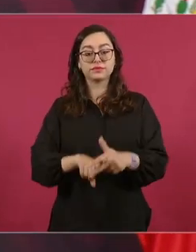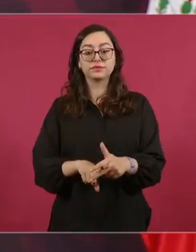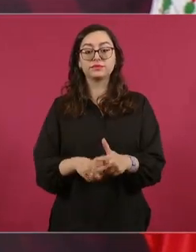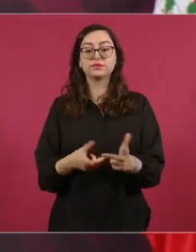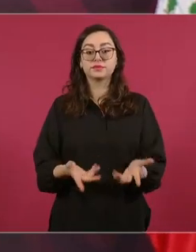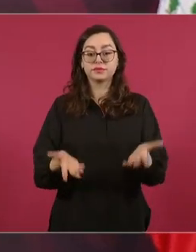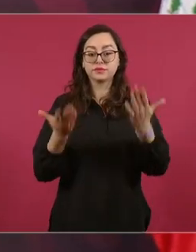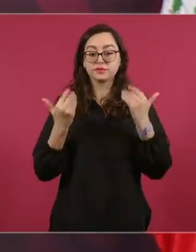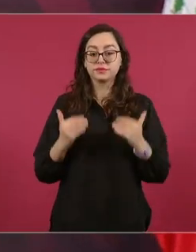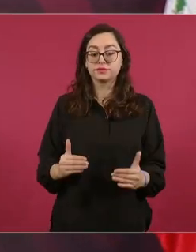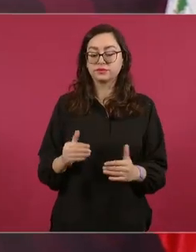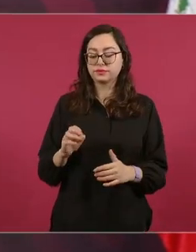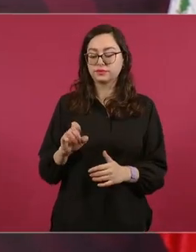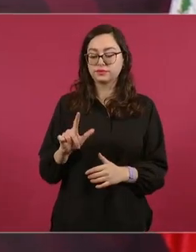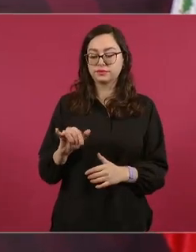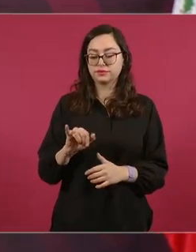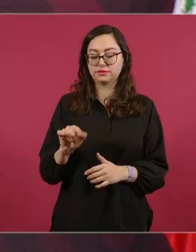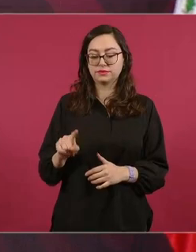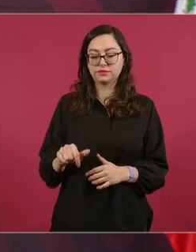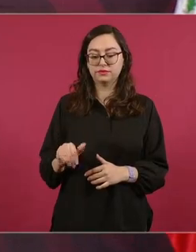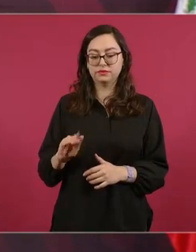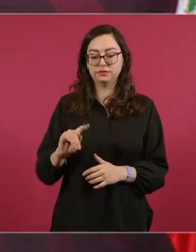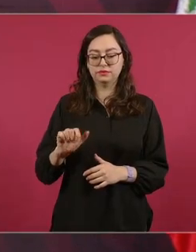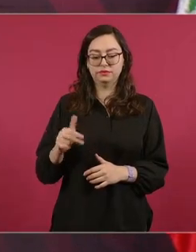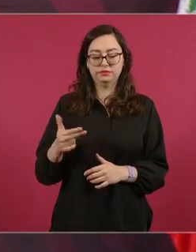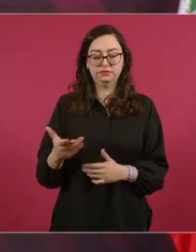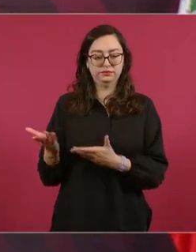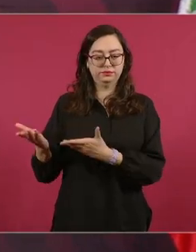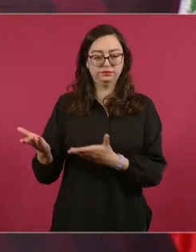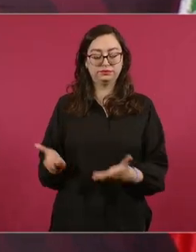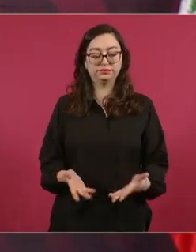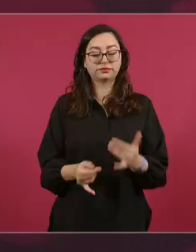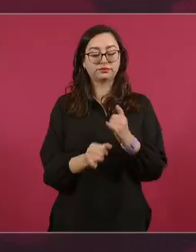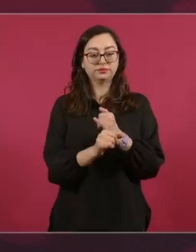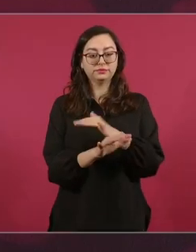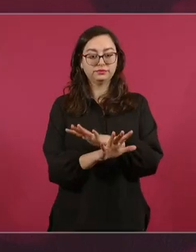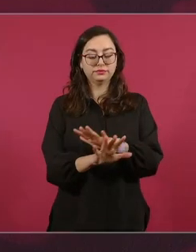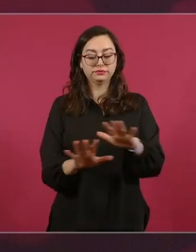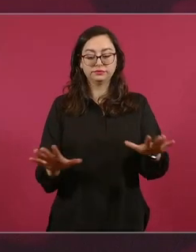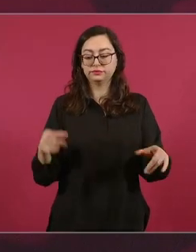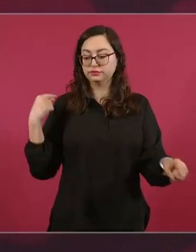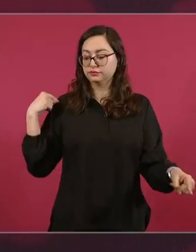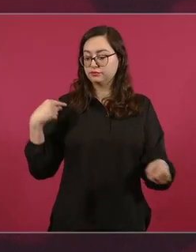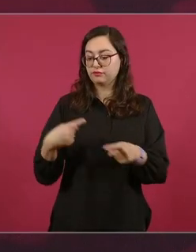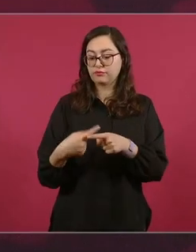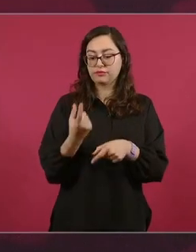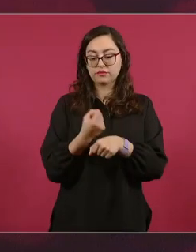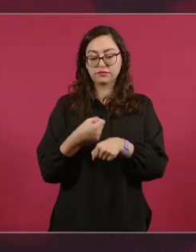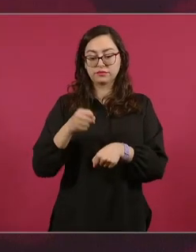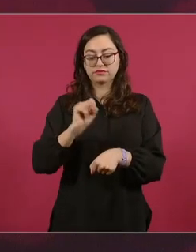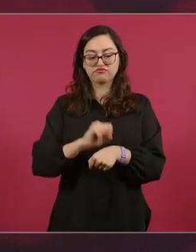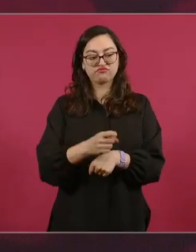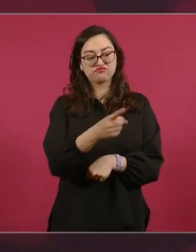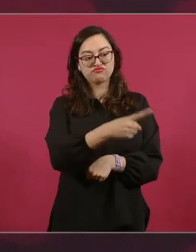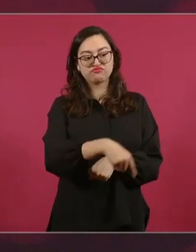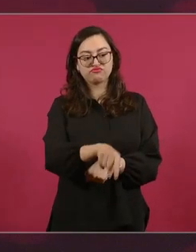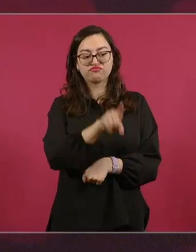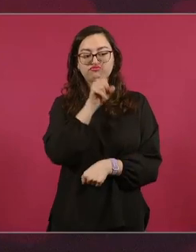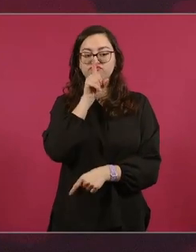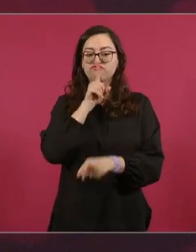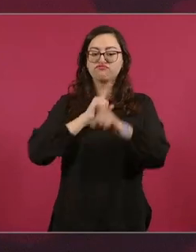nos informe Elizabeth aquí cómo está la semana, que nos va